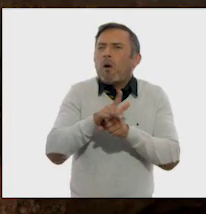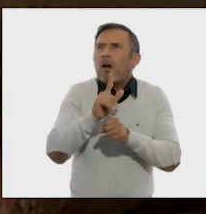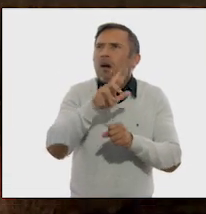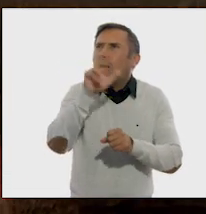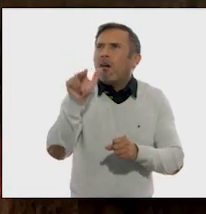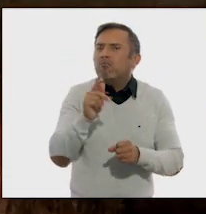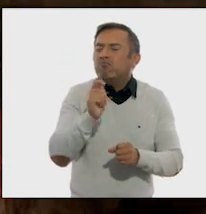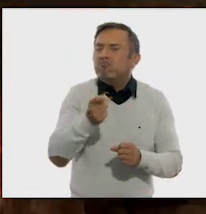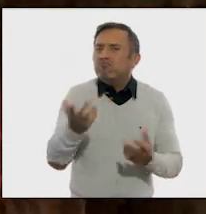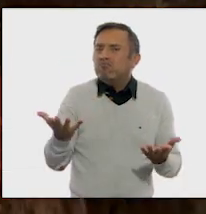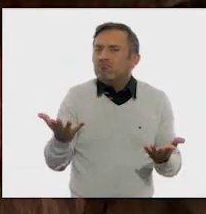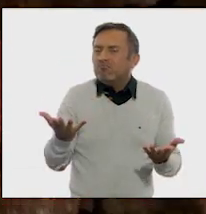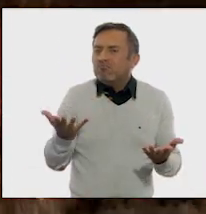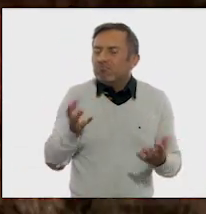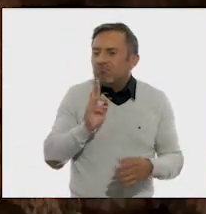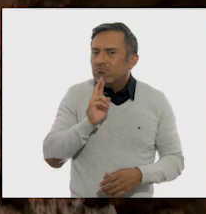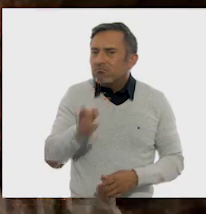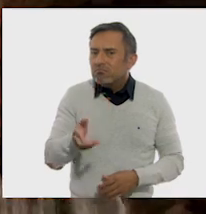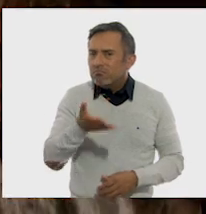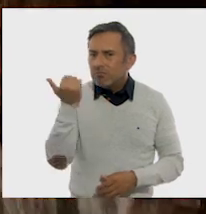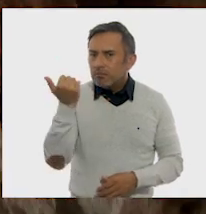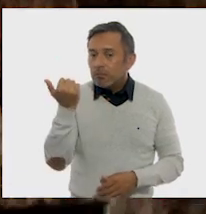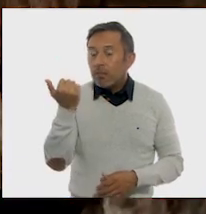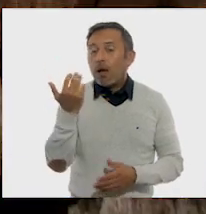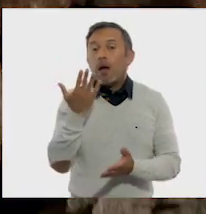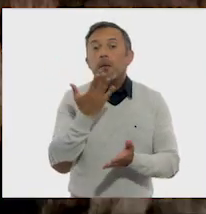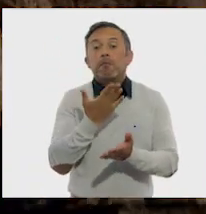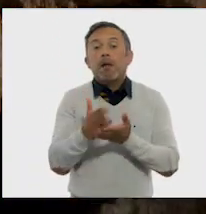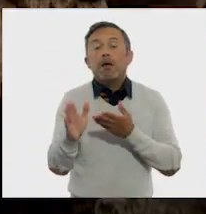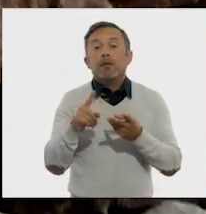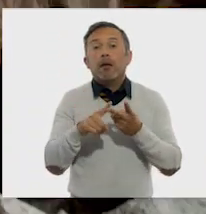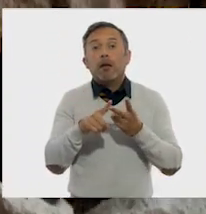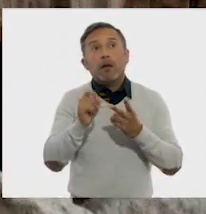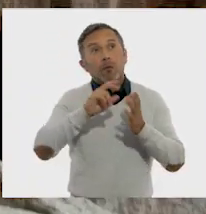Ahora otra cosa, ¿en cuánto tiempo pintaron?